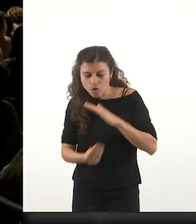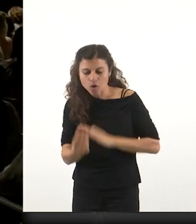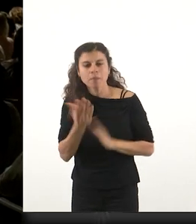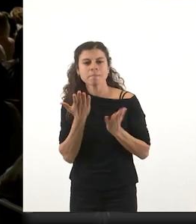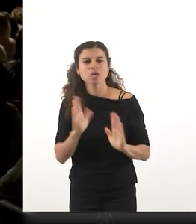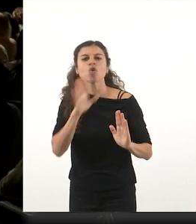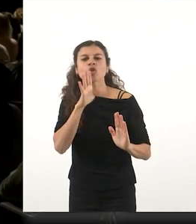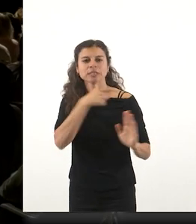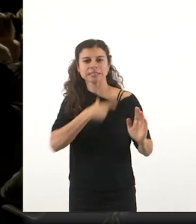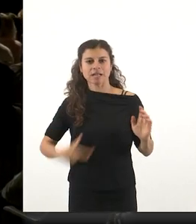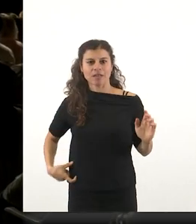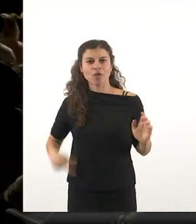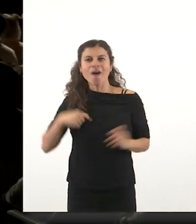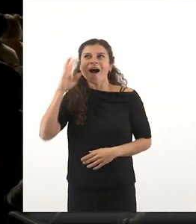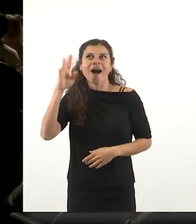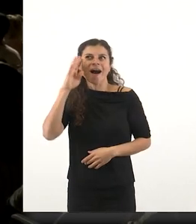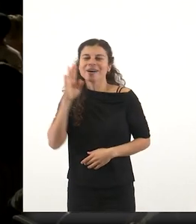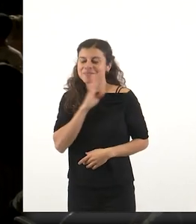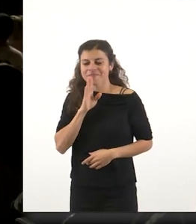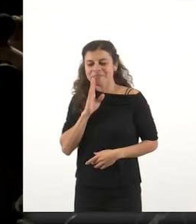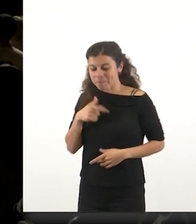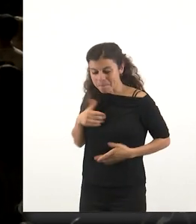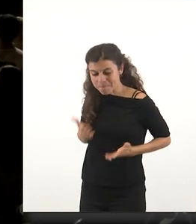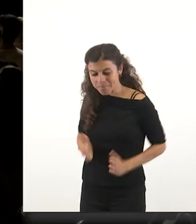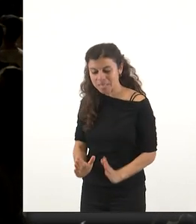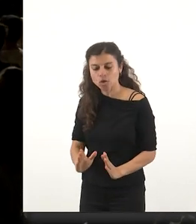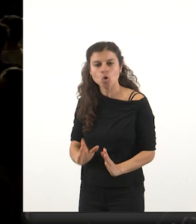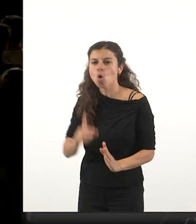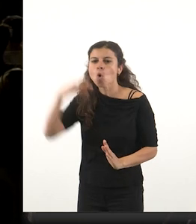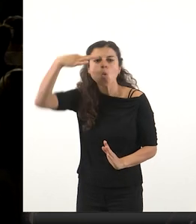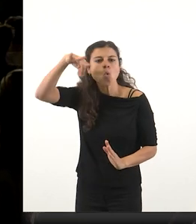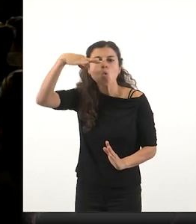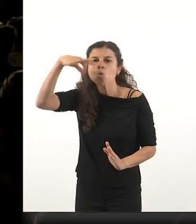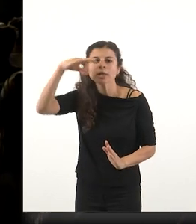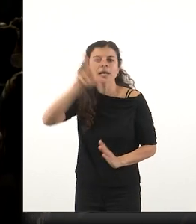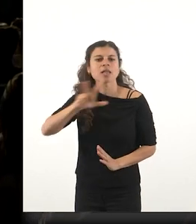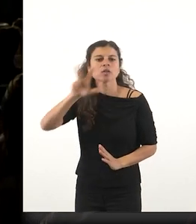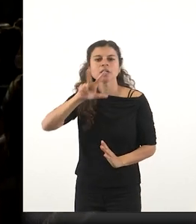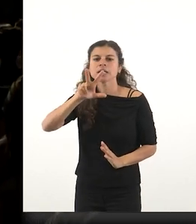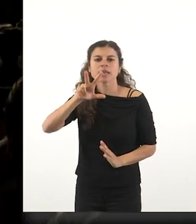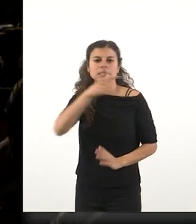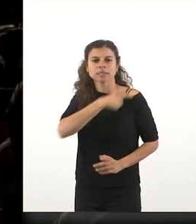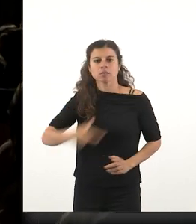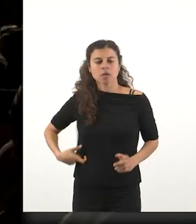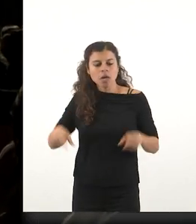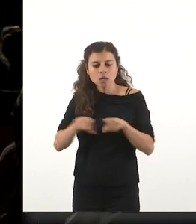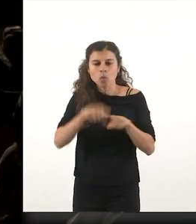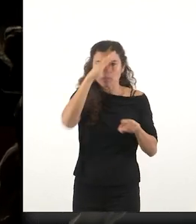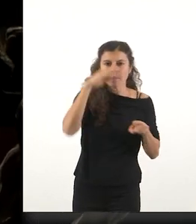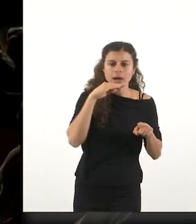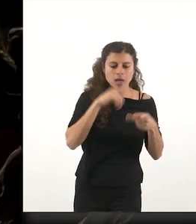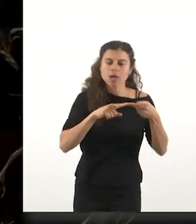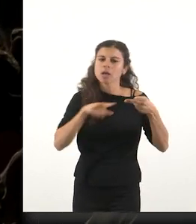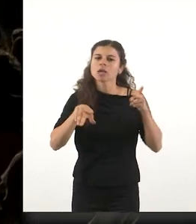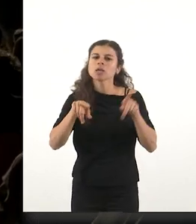mi ilusión como madre era que mi hijo hubiera tenido la única nacionalidad salvadoreña, como su hermana y como su padre.